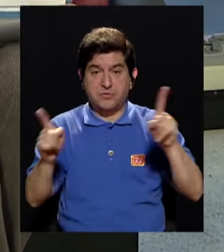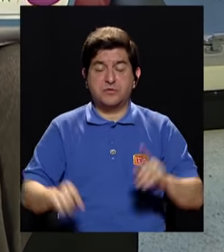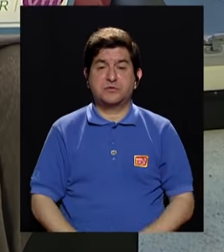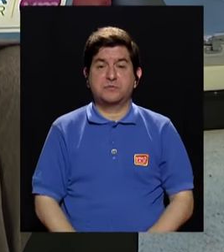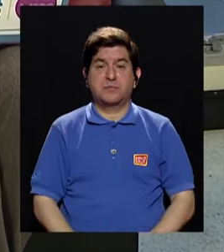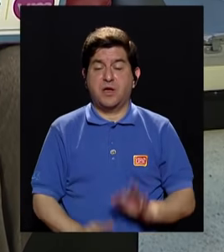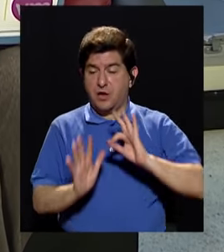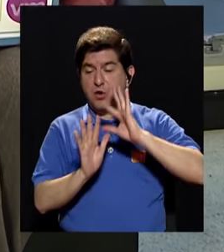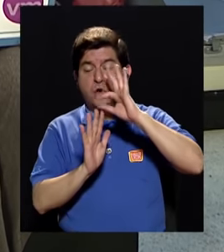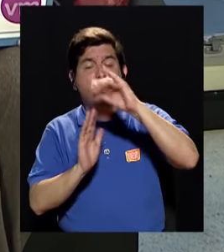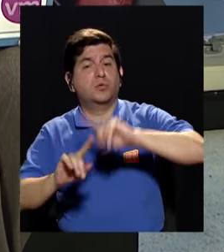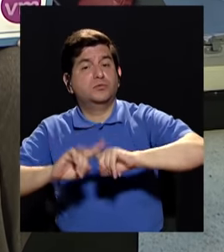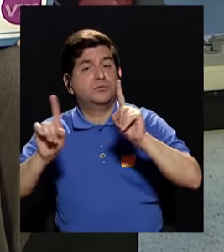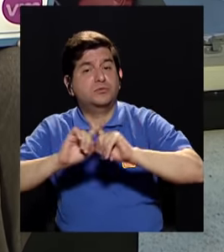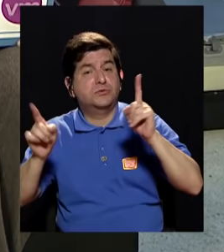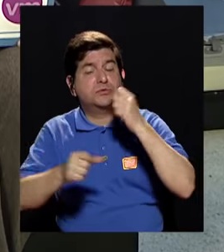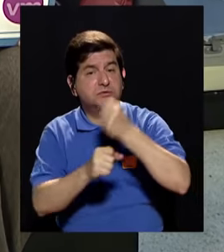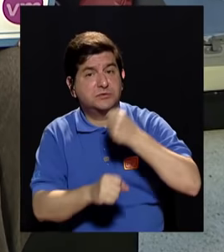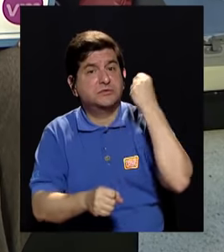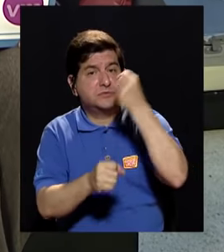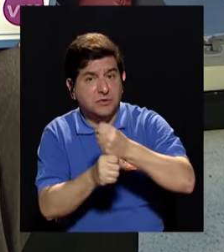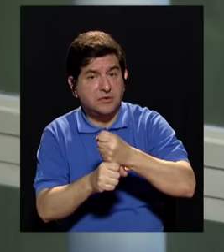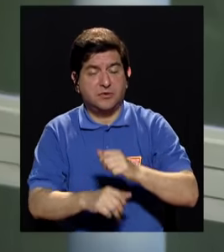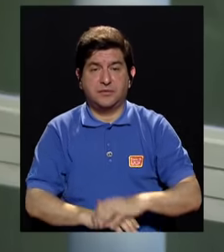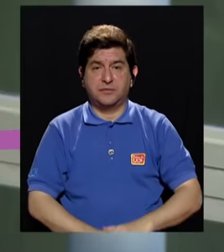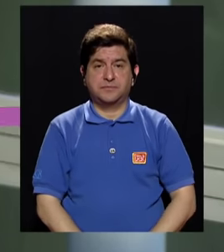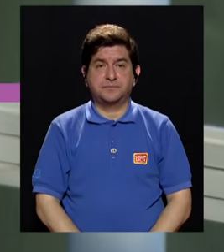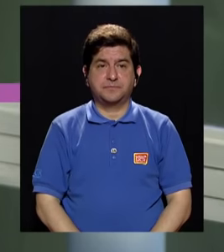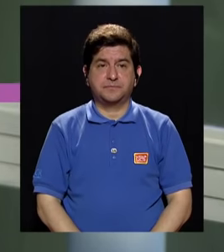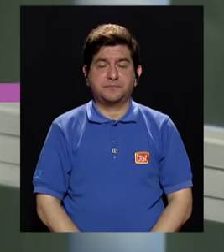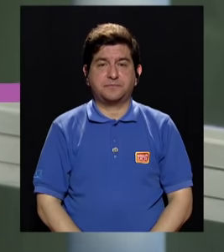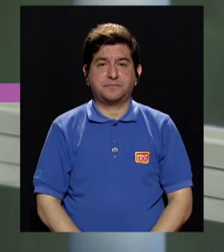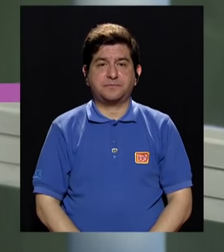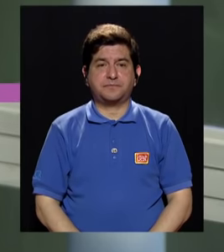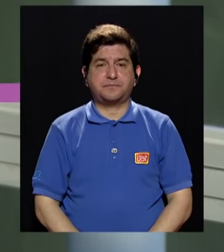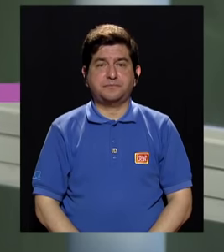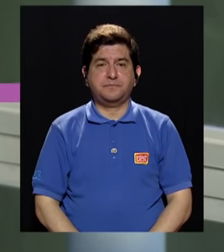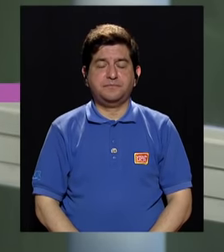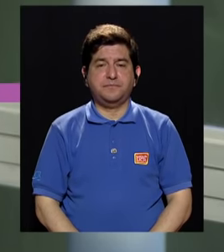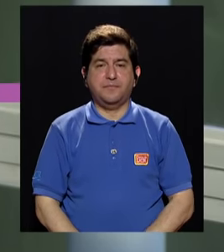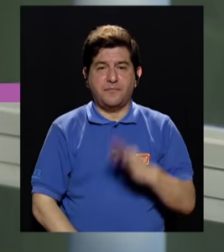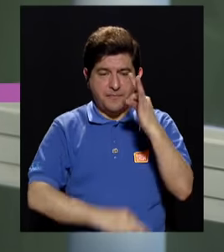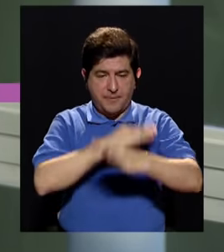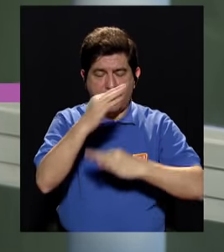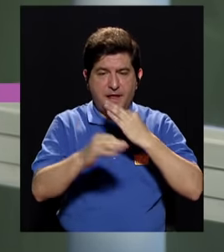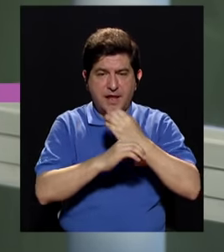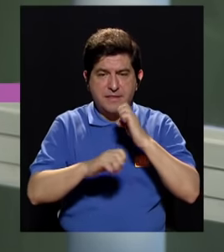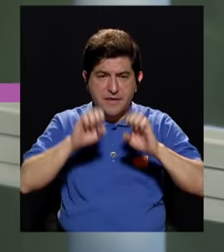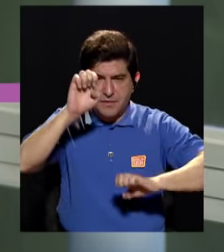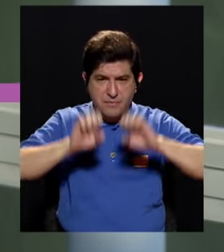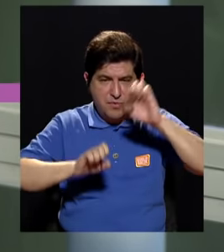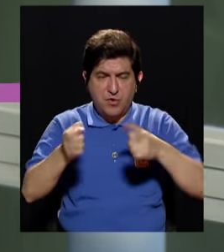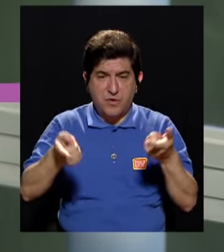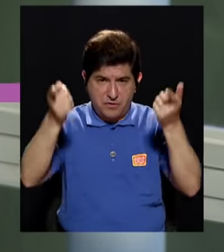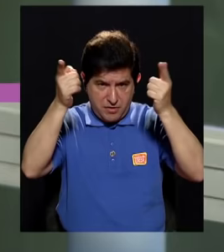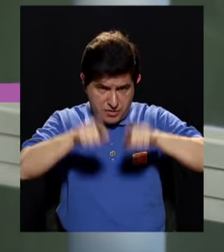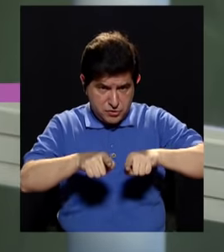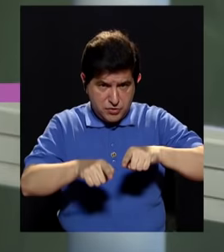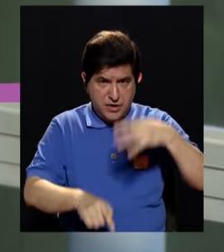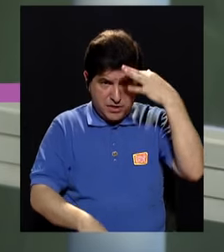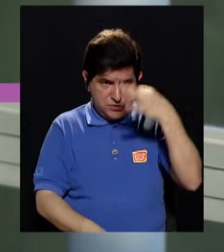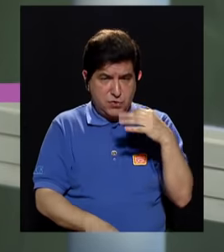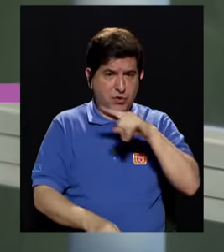el espectro es muy amplio lo que ustedes trabajan bueno el tipo de de valoración de casos Tal vez es la